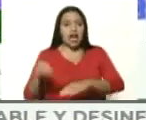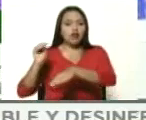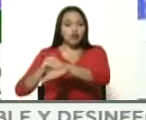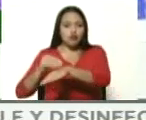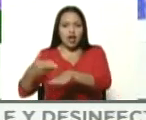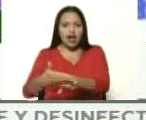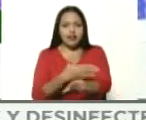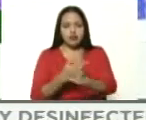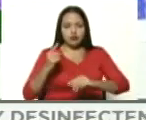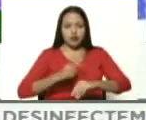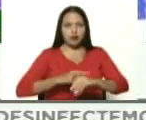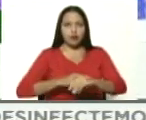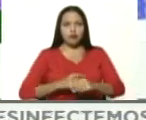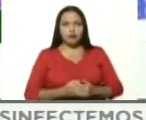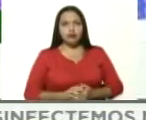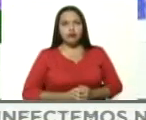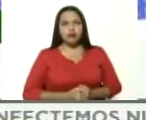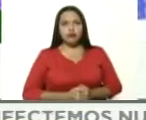tiempo.